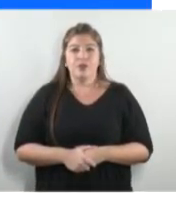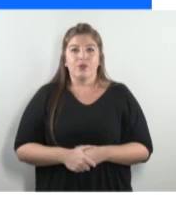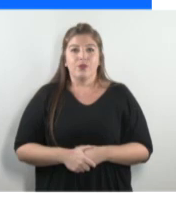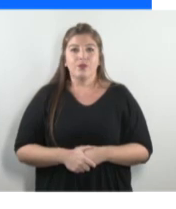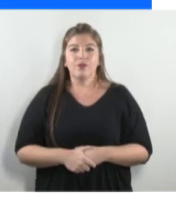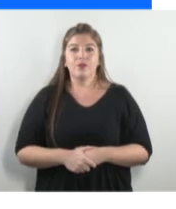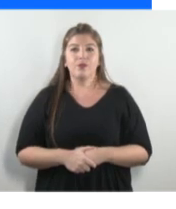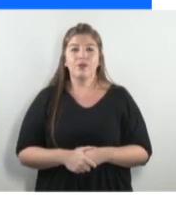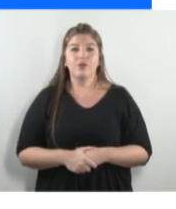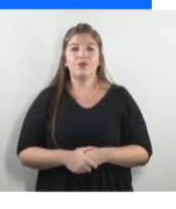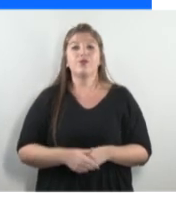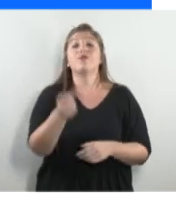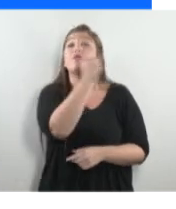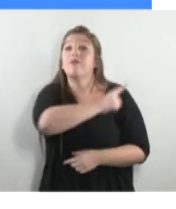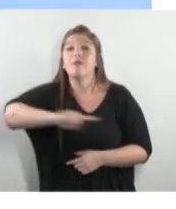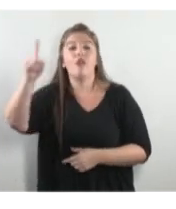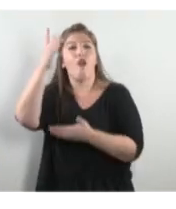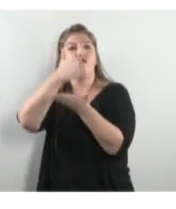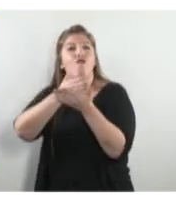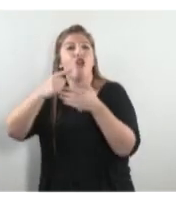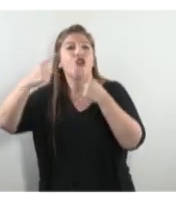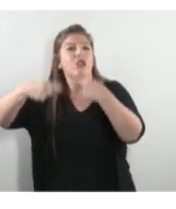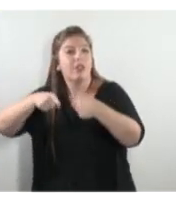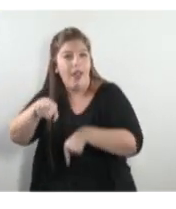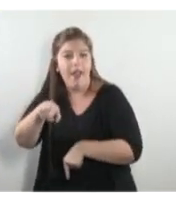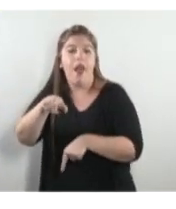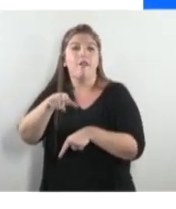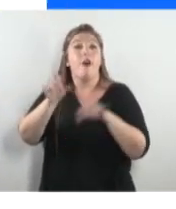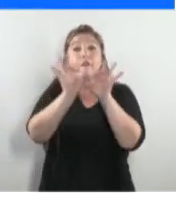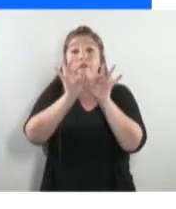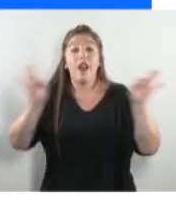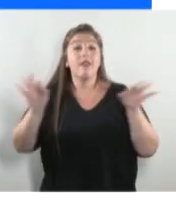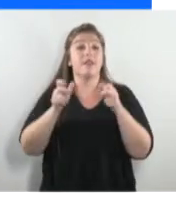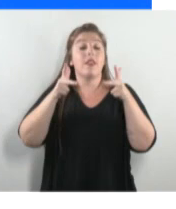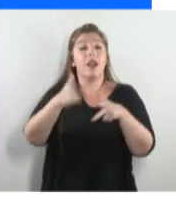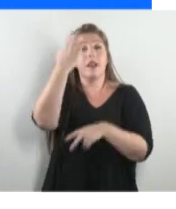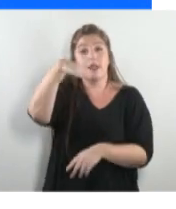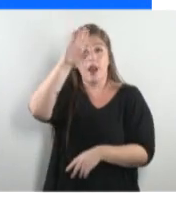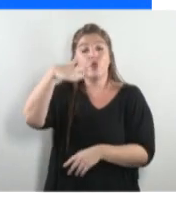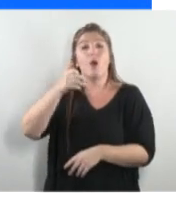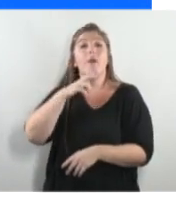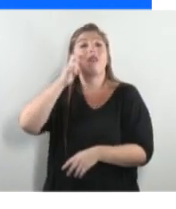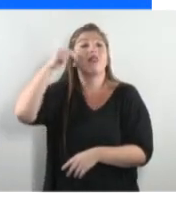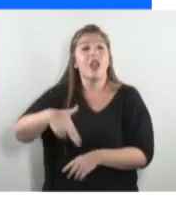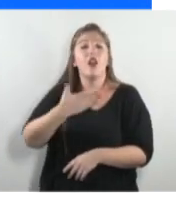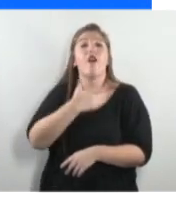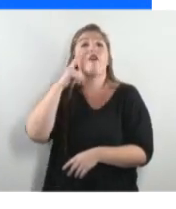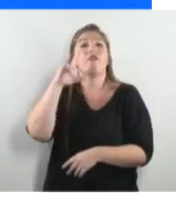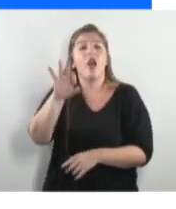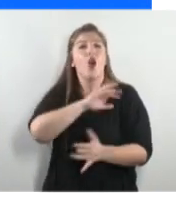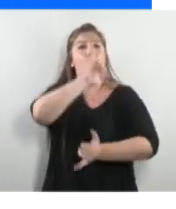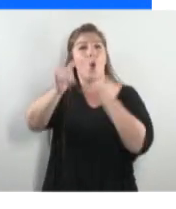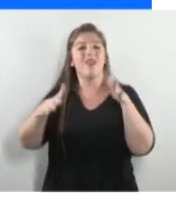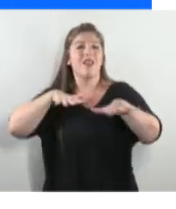Me echaron a la frontera. La frase, pronunciada por el gaucho Martín Fierro, describe la situación política